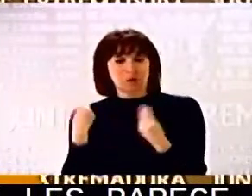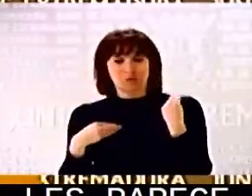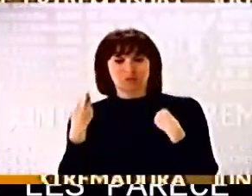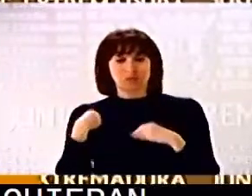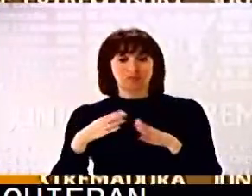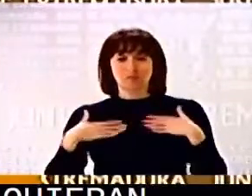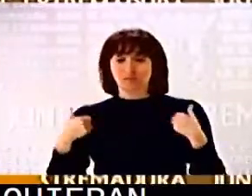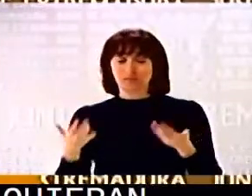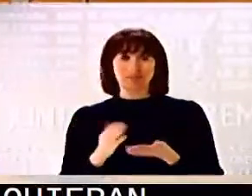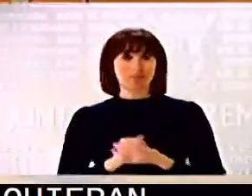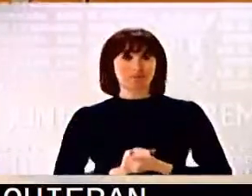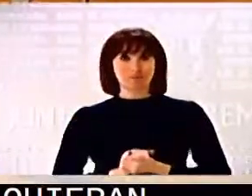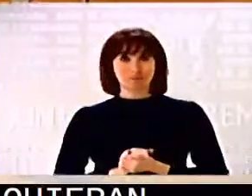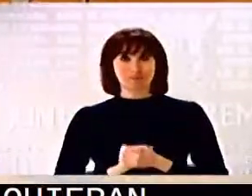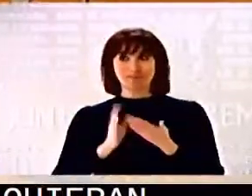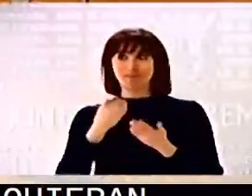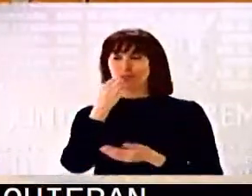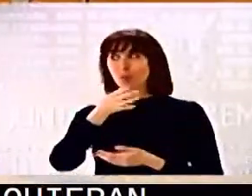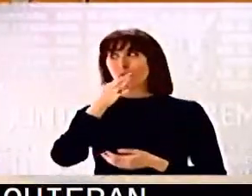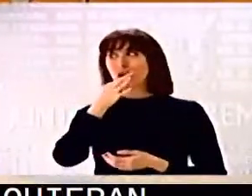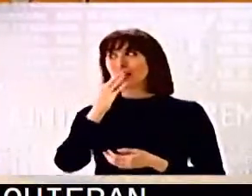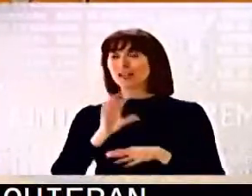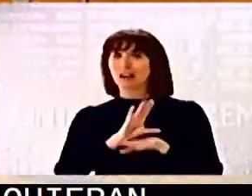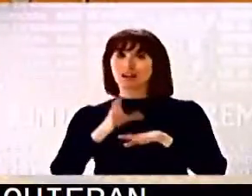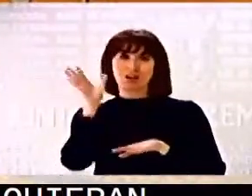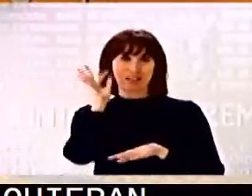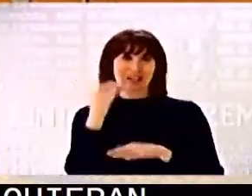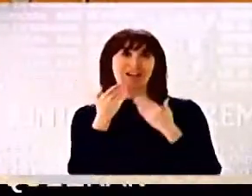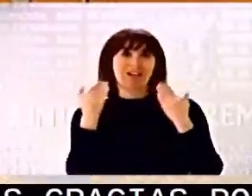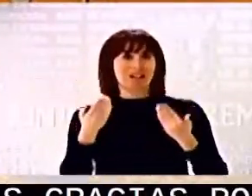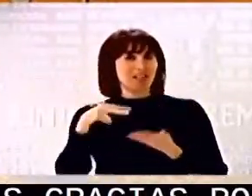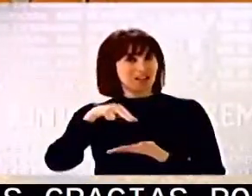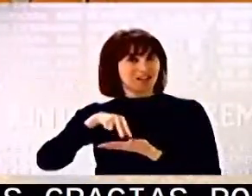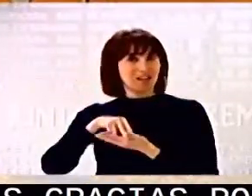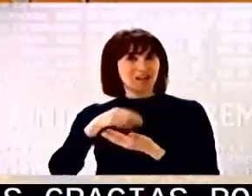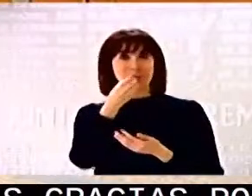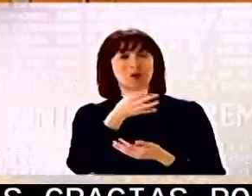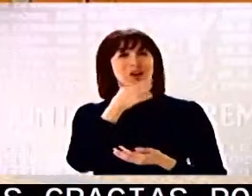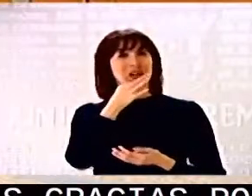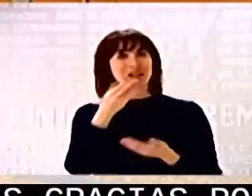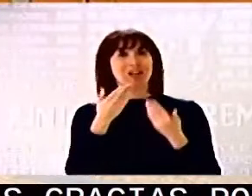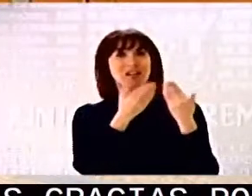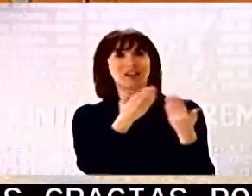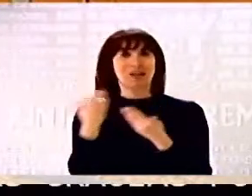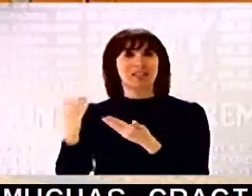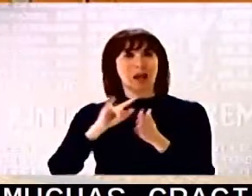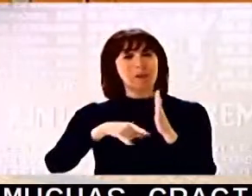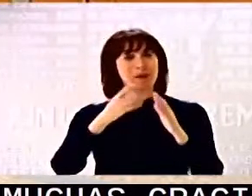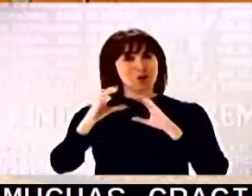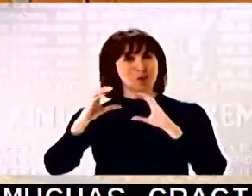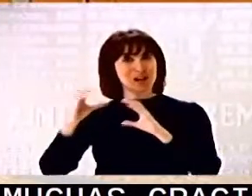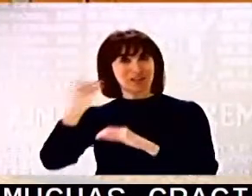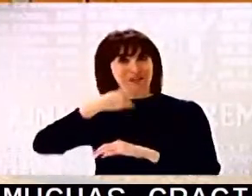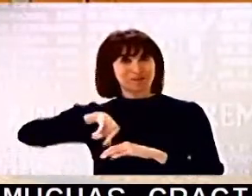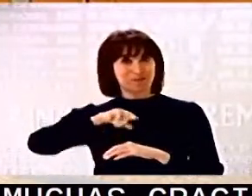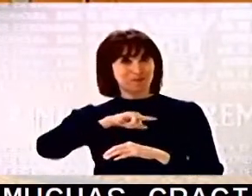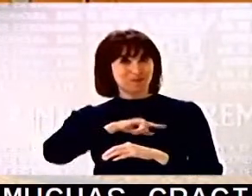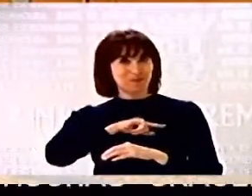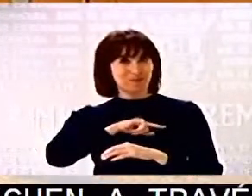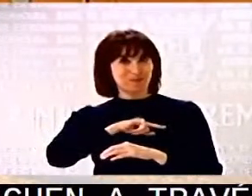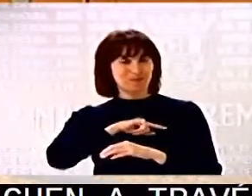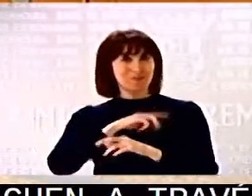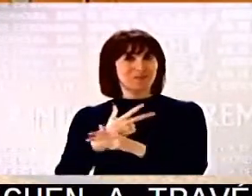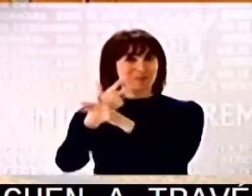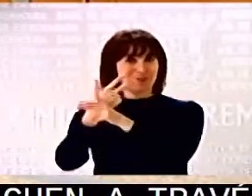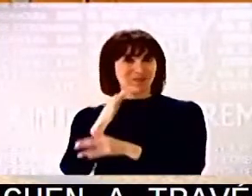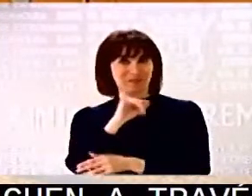realizar. Buenas tardes, consejera. Muchas gracias por su intervención y buenas tardes también. Muchas gracias a los medios de comunicación que nos siguen a través de